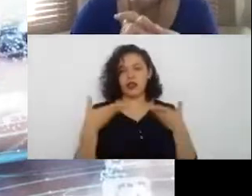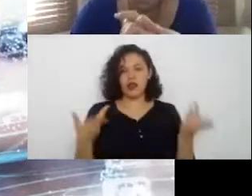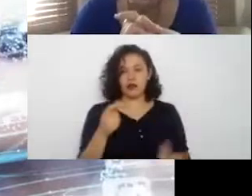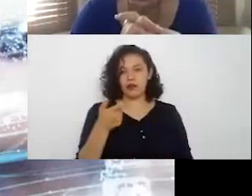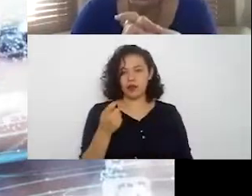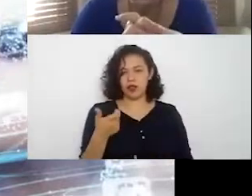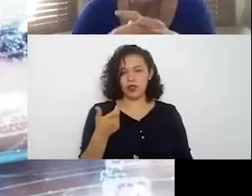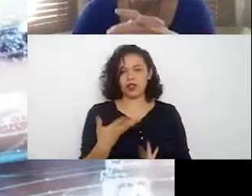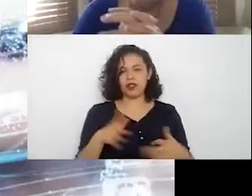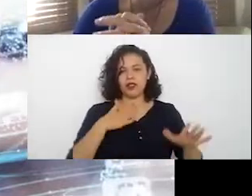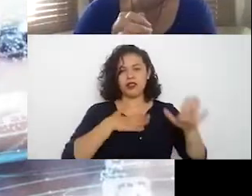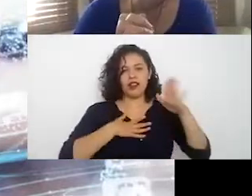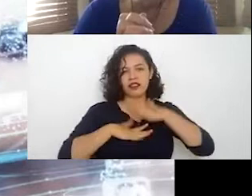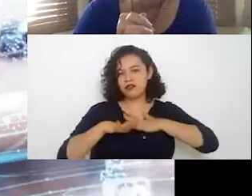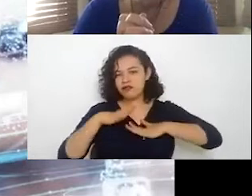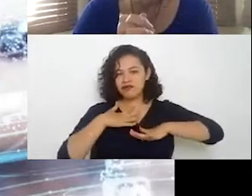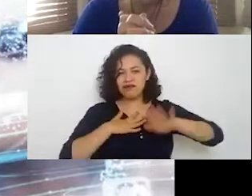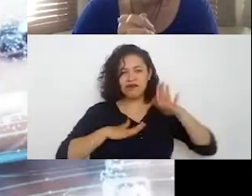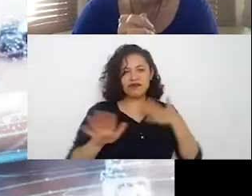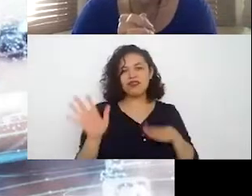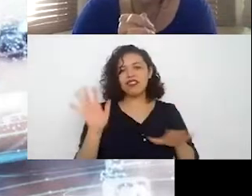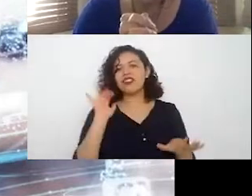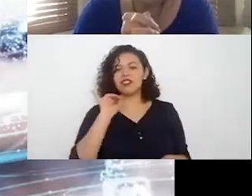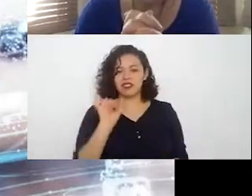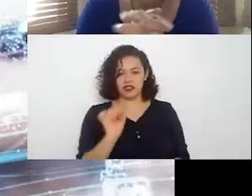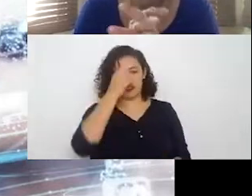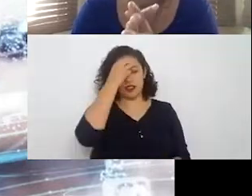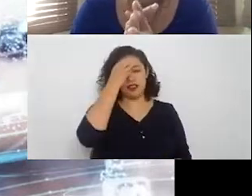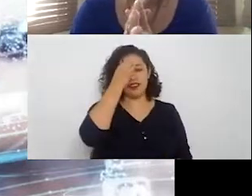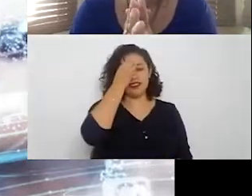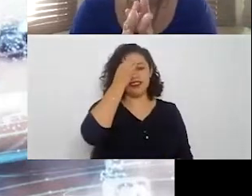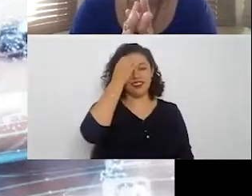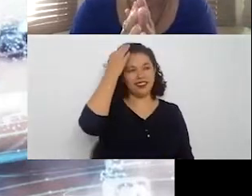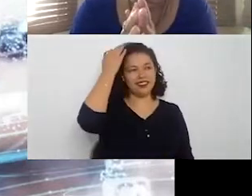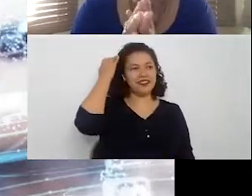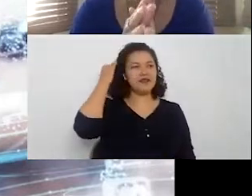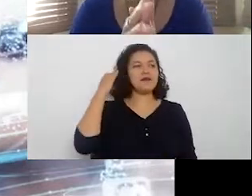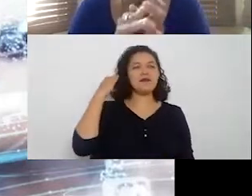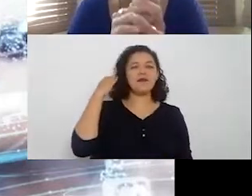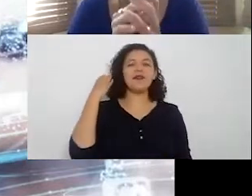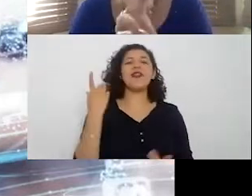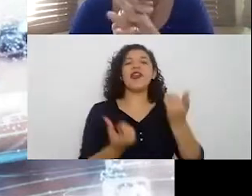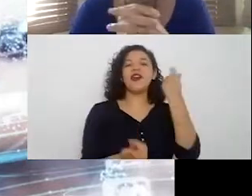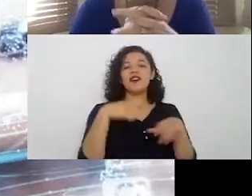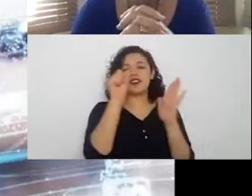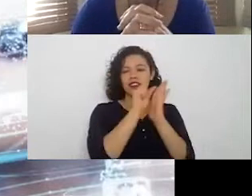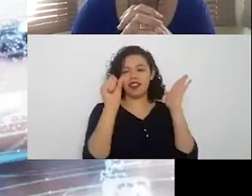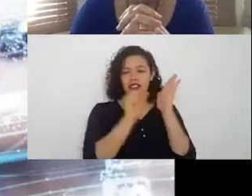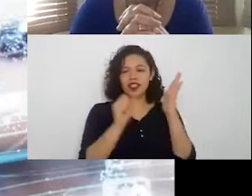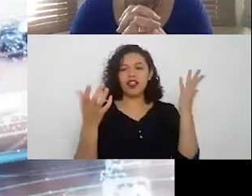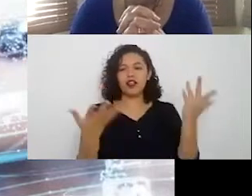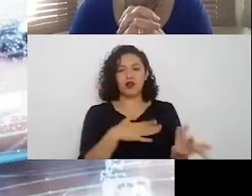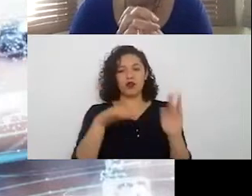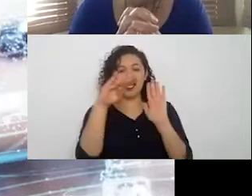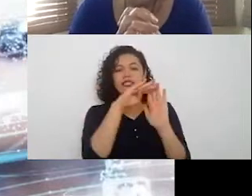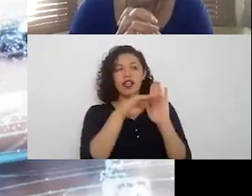decir, tedioso. Sí es mucho de estar identificando algunos artículos, estatutos,